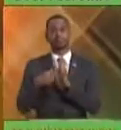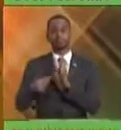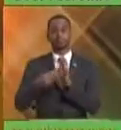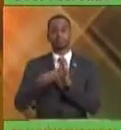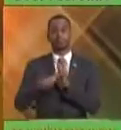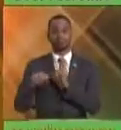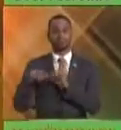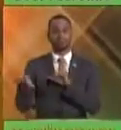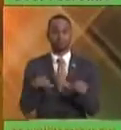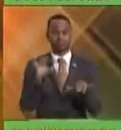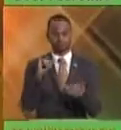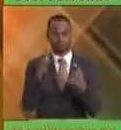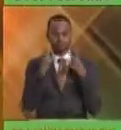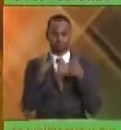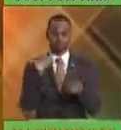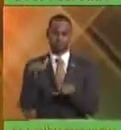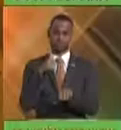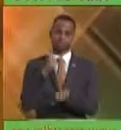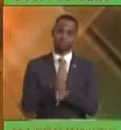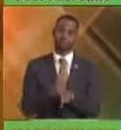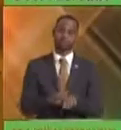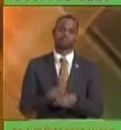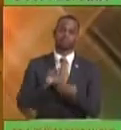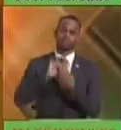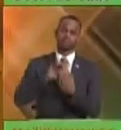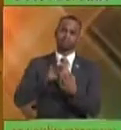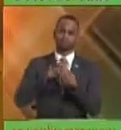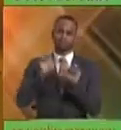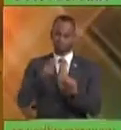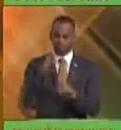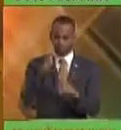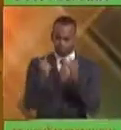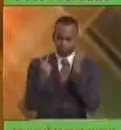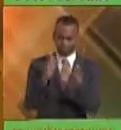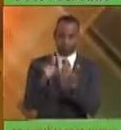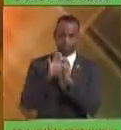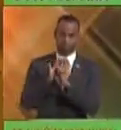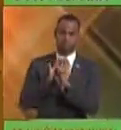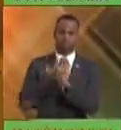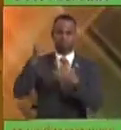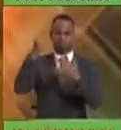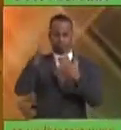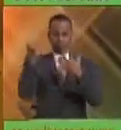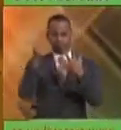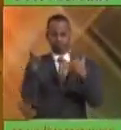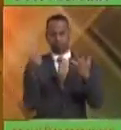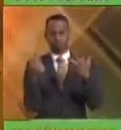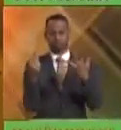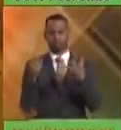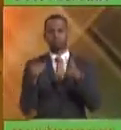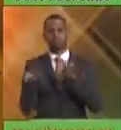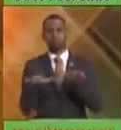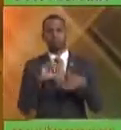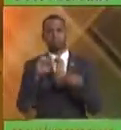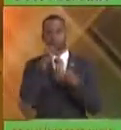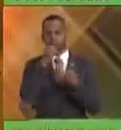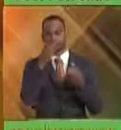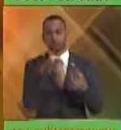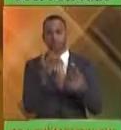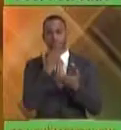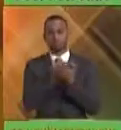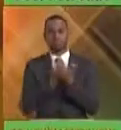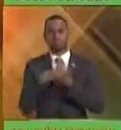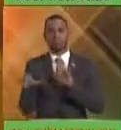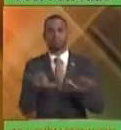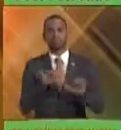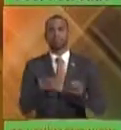práctica es el efecto que queremos crear que se reconozca que puedan ver ejemplos puntuales en el contexto dominicano de buenas